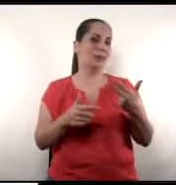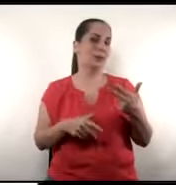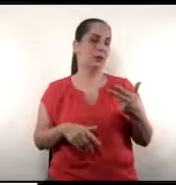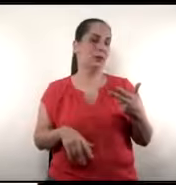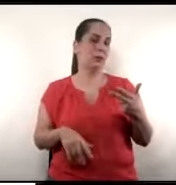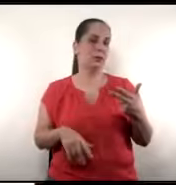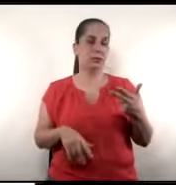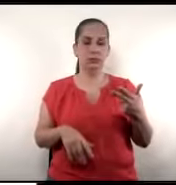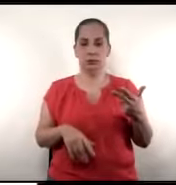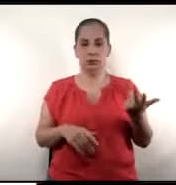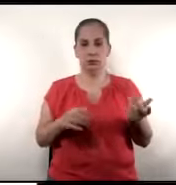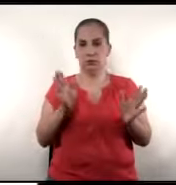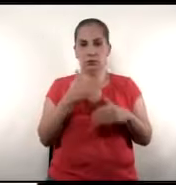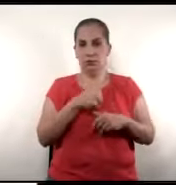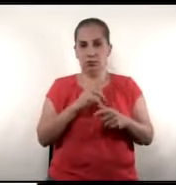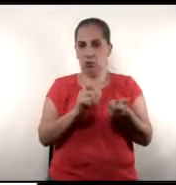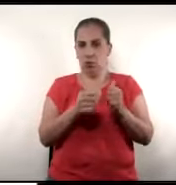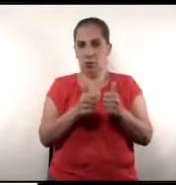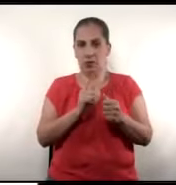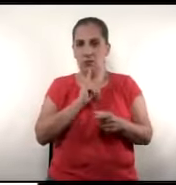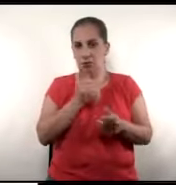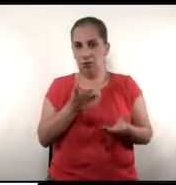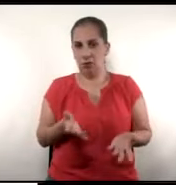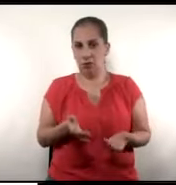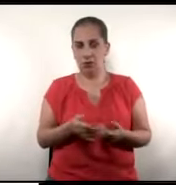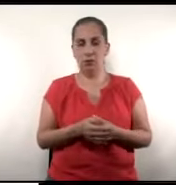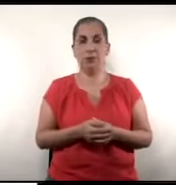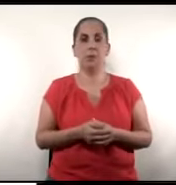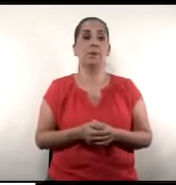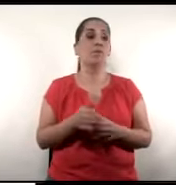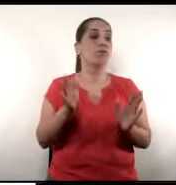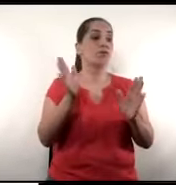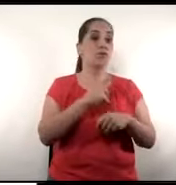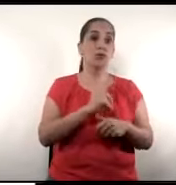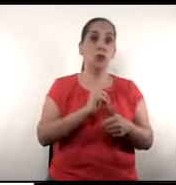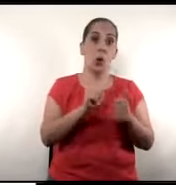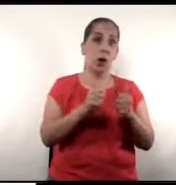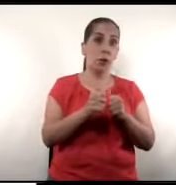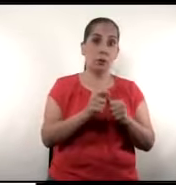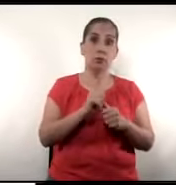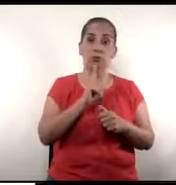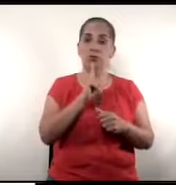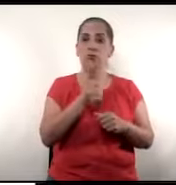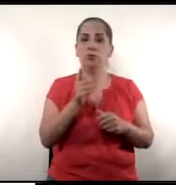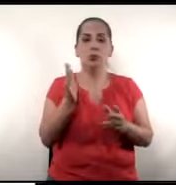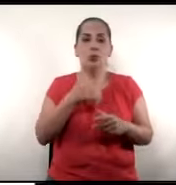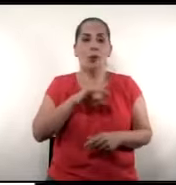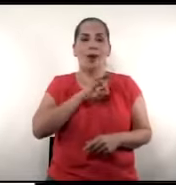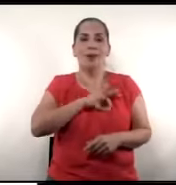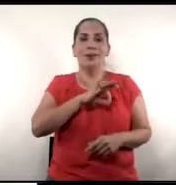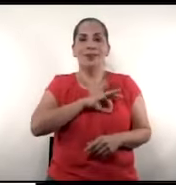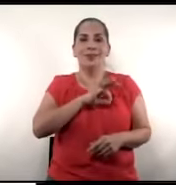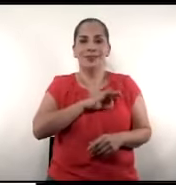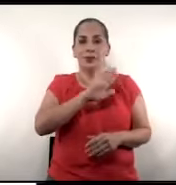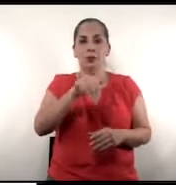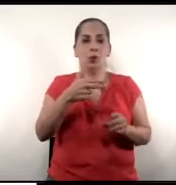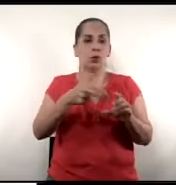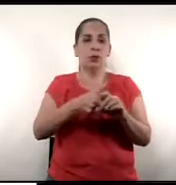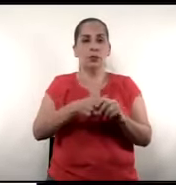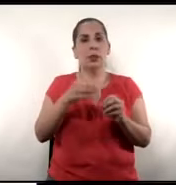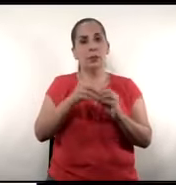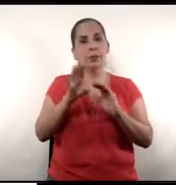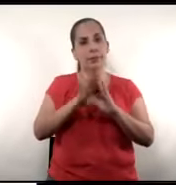Entonces, no vamos a tener una competencia efectiva. Y si no hay una competencia efectiva, entonces no hay ninguna garantía de que los combustibles van a